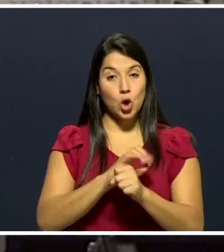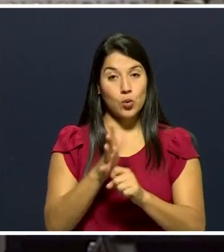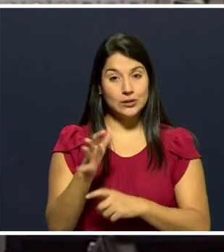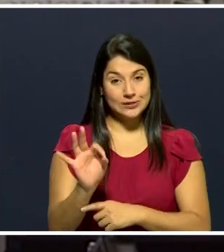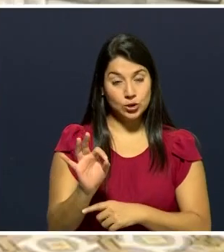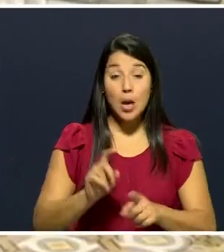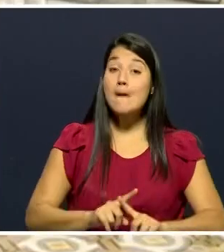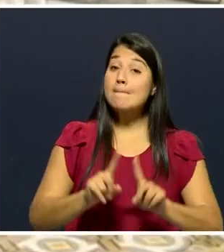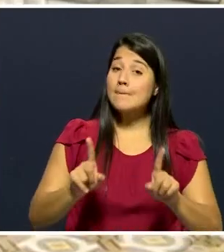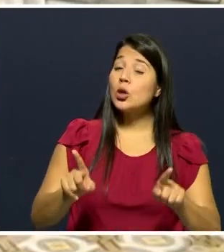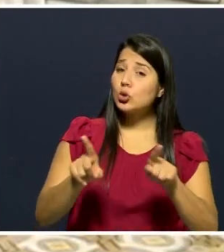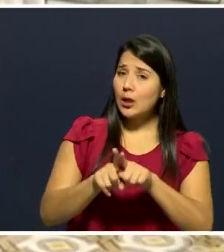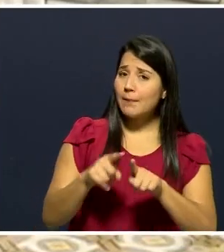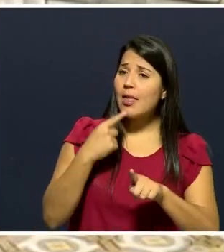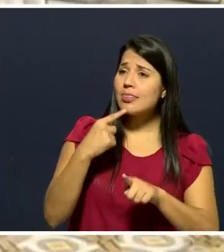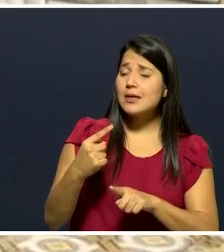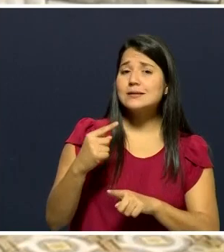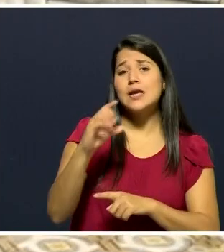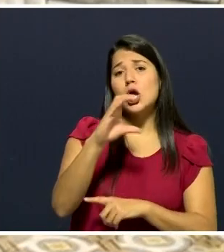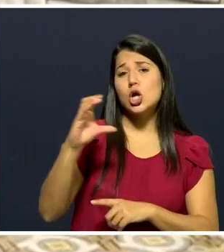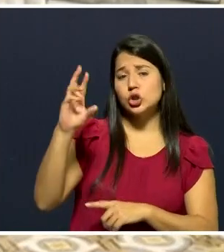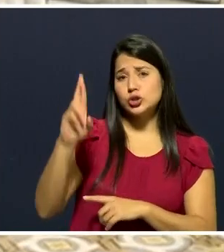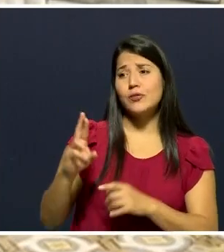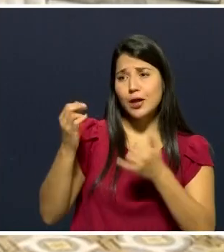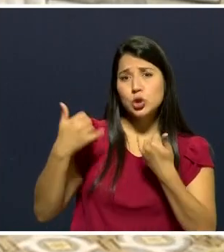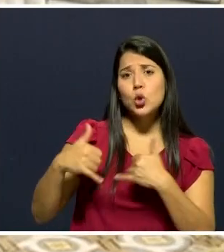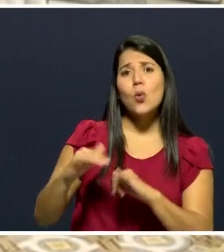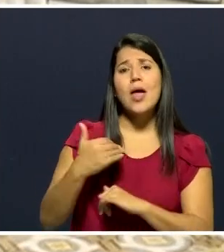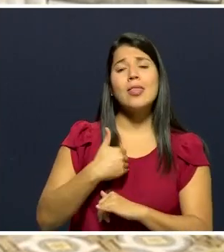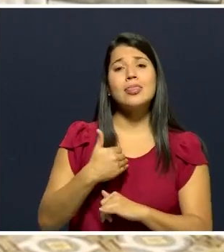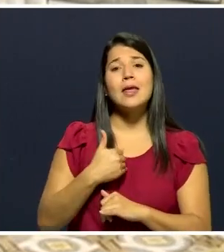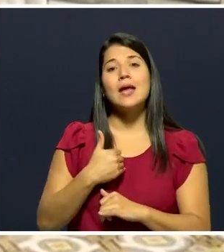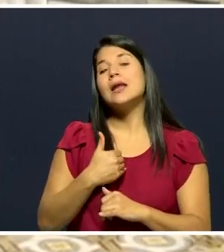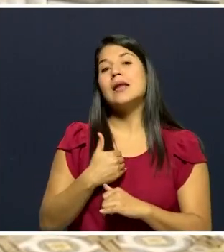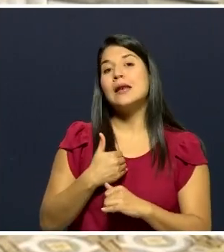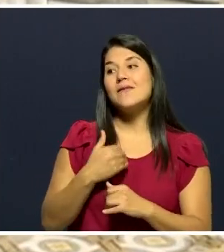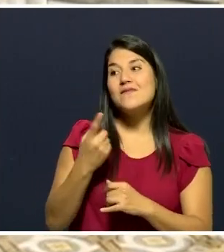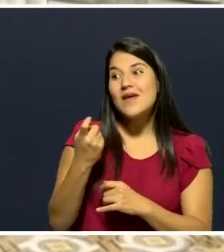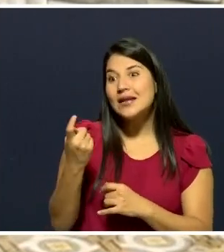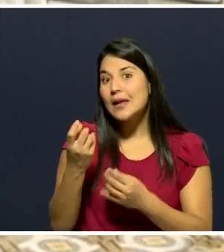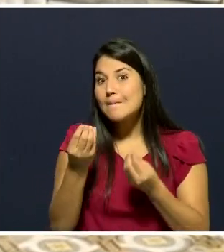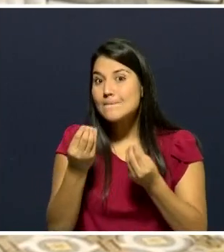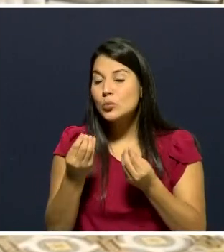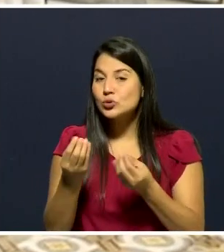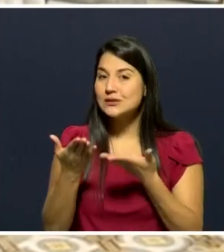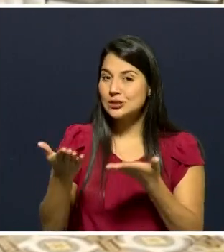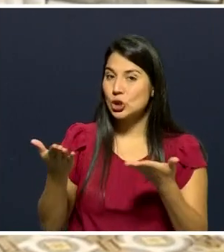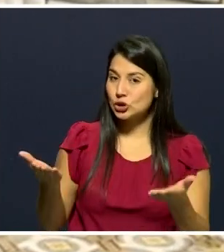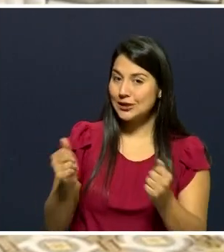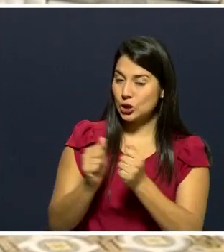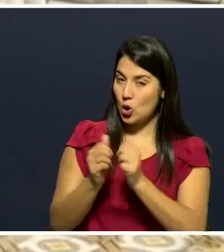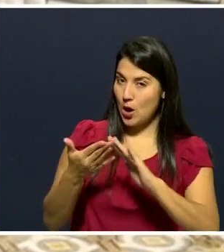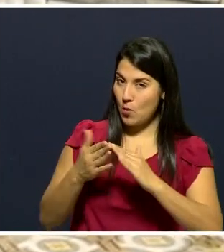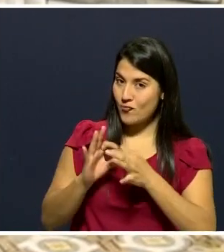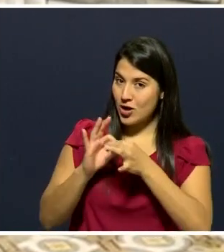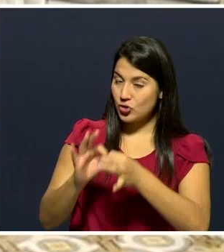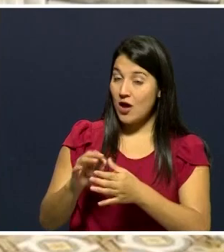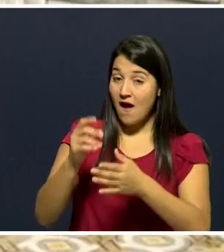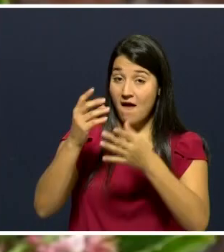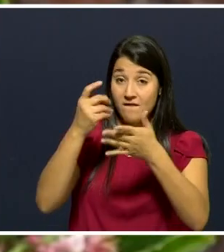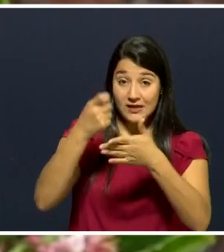dejó de lado que el Estado costarricense aún tiene muchas deudas con la ciudadanía en materia fiscal, de salud y